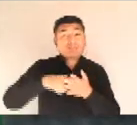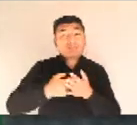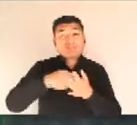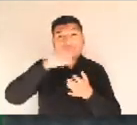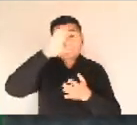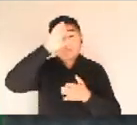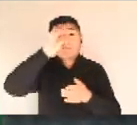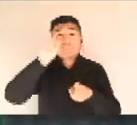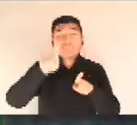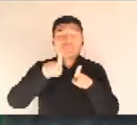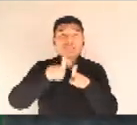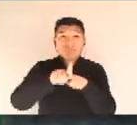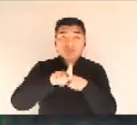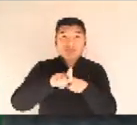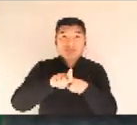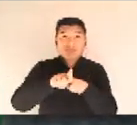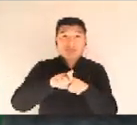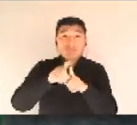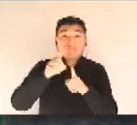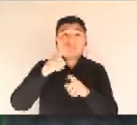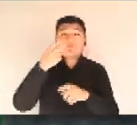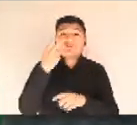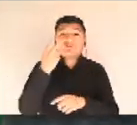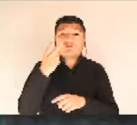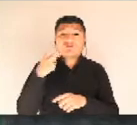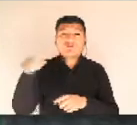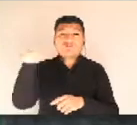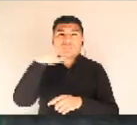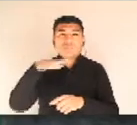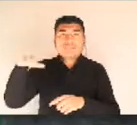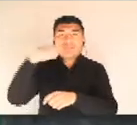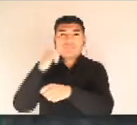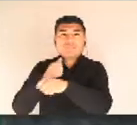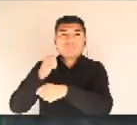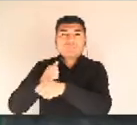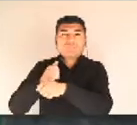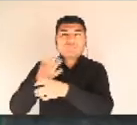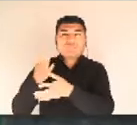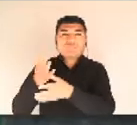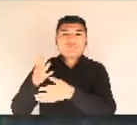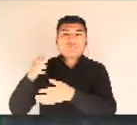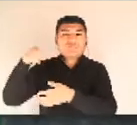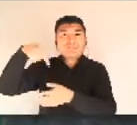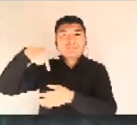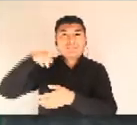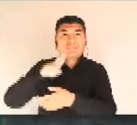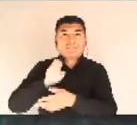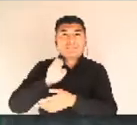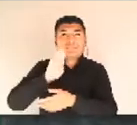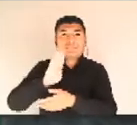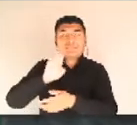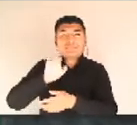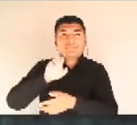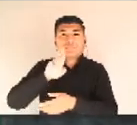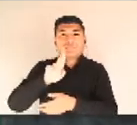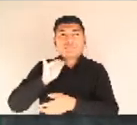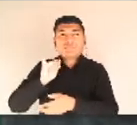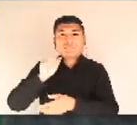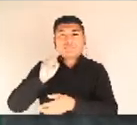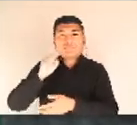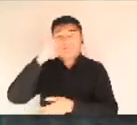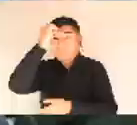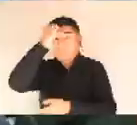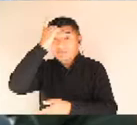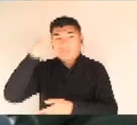hermandad especialmente con dos diócesis de alemania la diócesis de tréveris la más antigua y